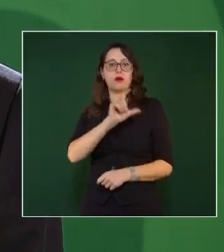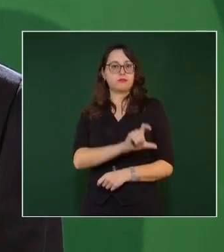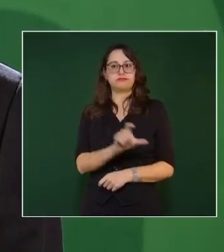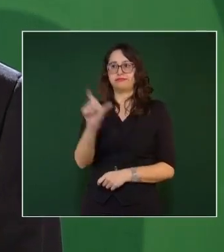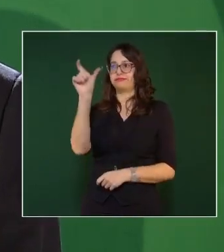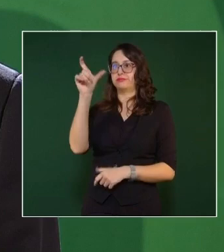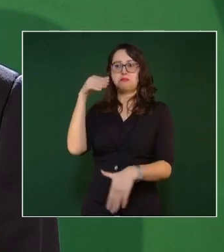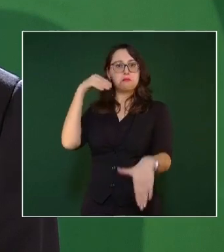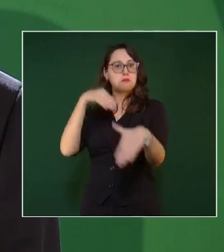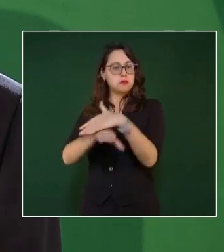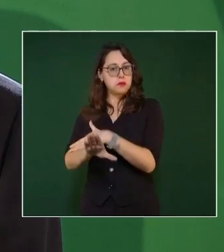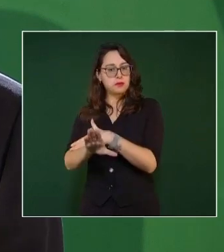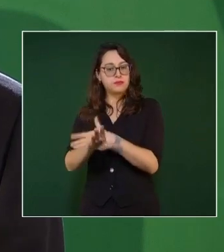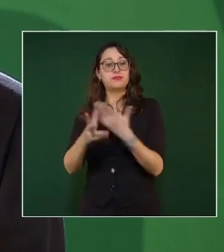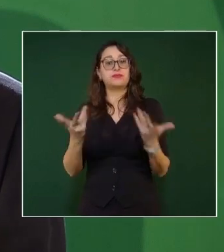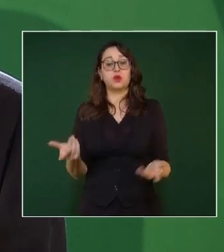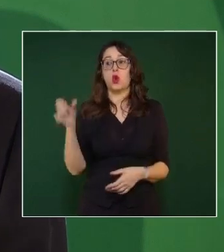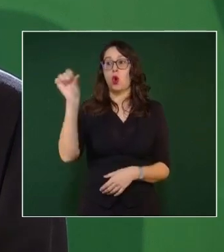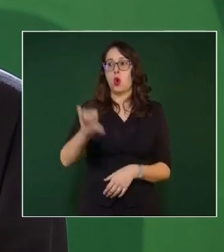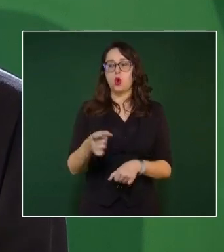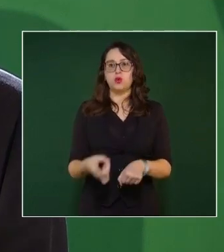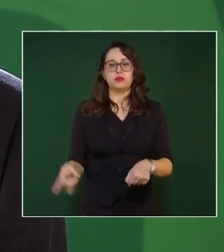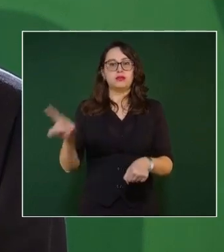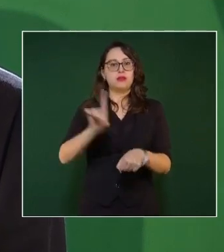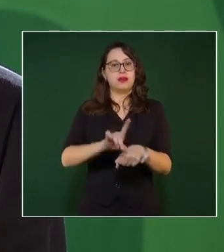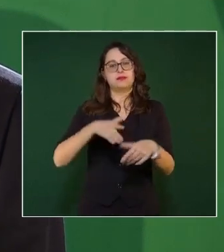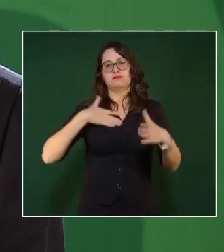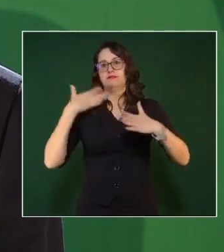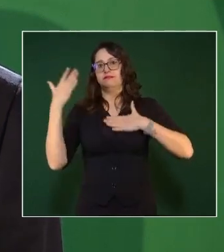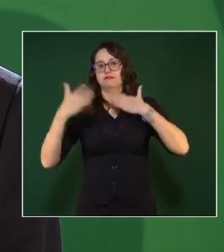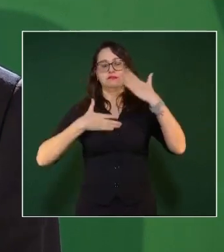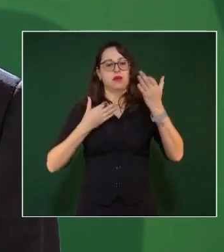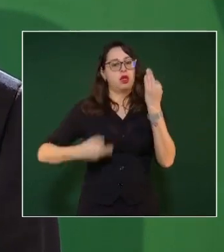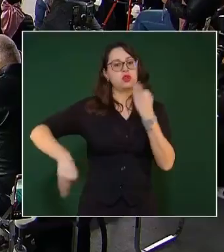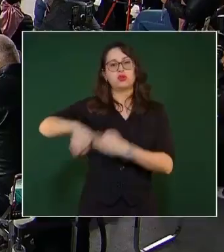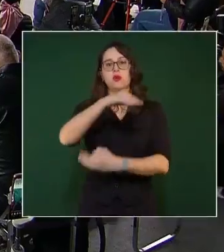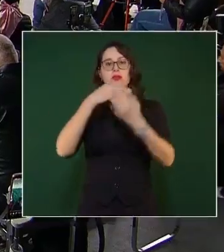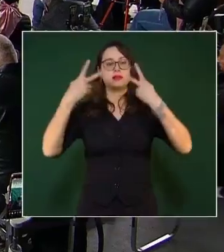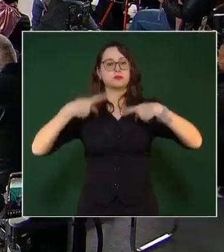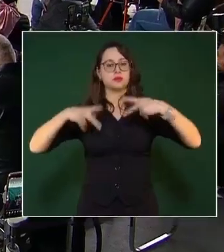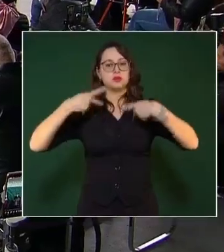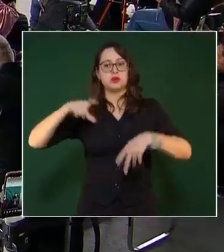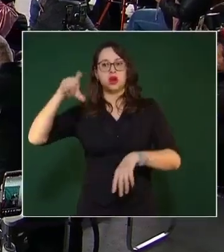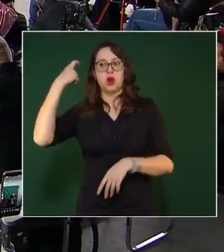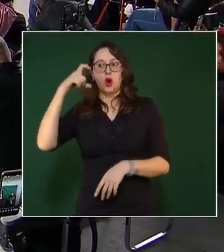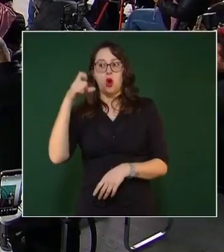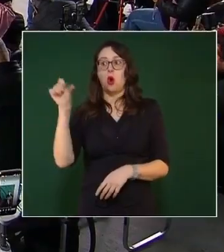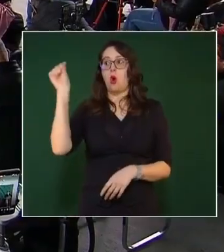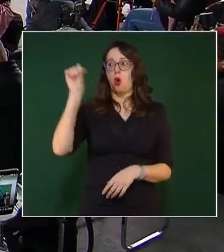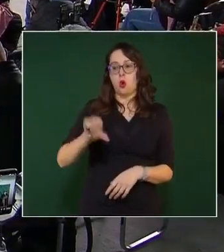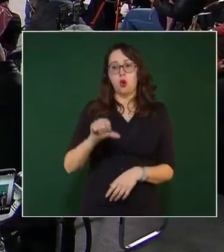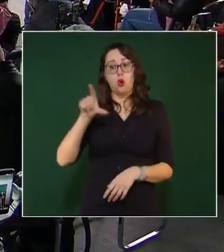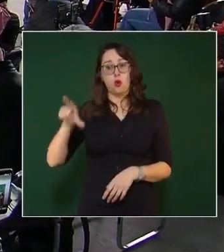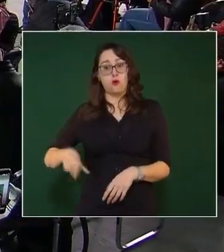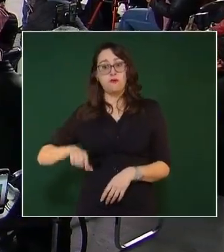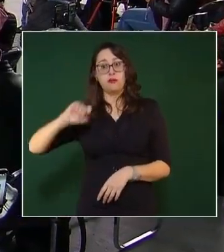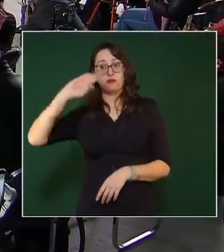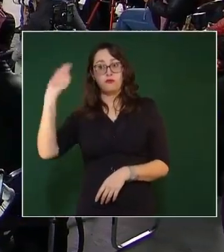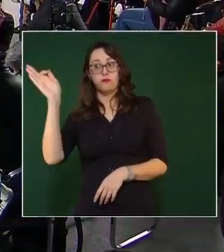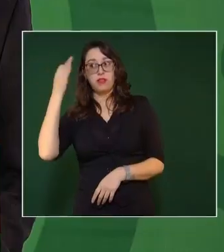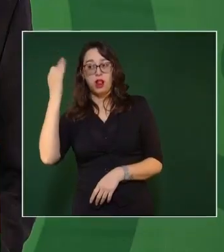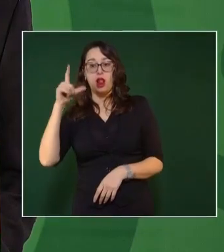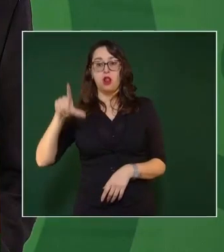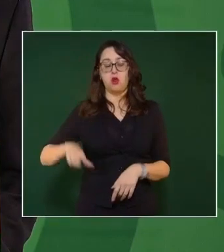hoy, gracias al espíritu de concordia y cooperación entre los niveles de gobierno, podemos anunciar que con el apoyo